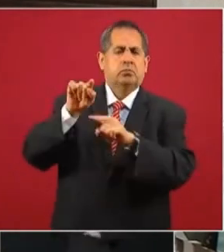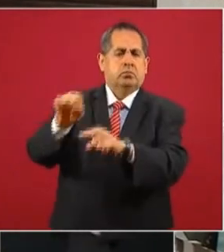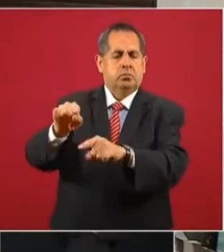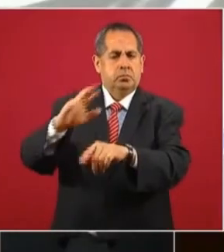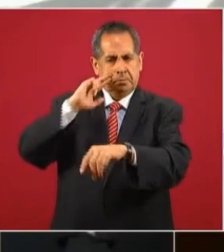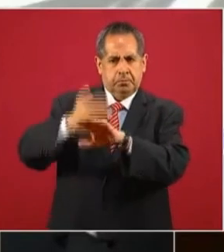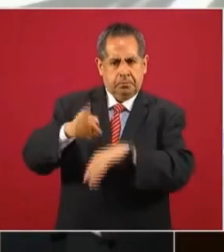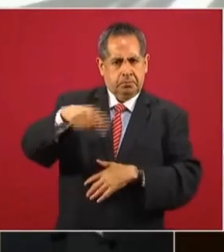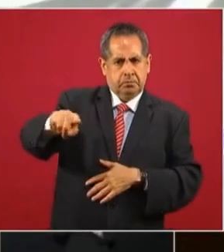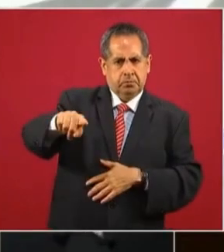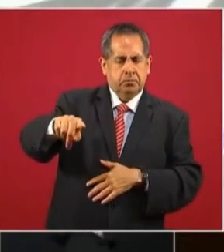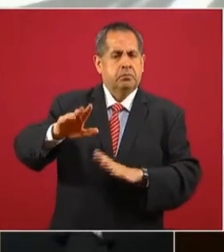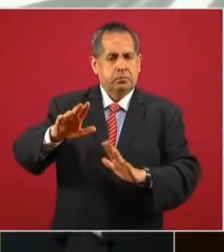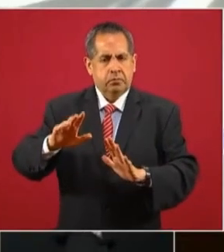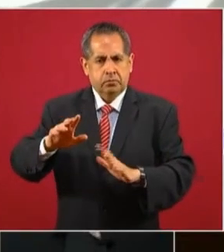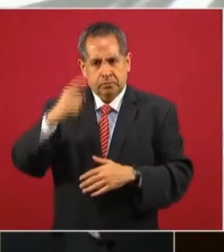encargadas